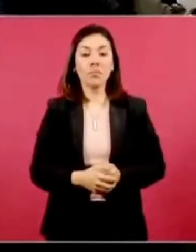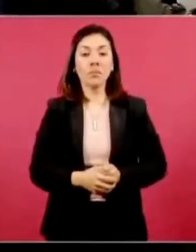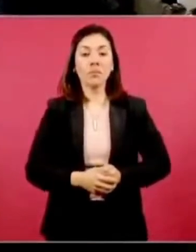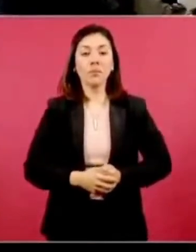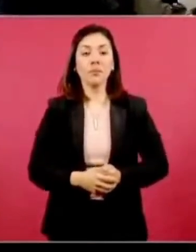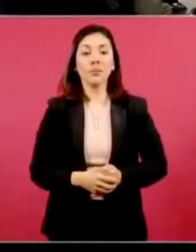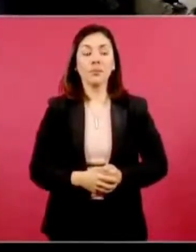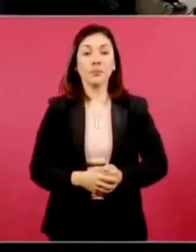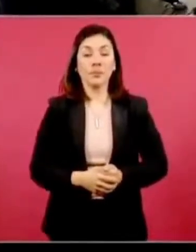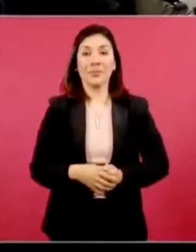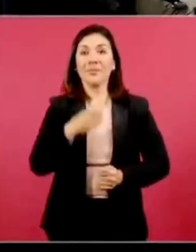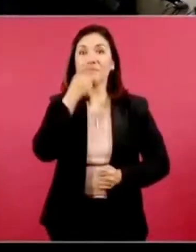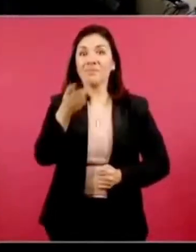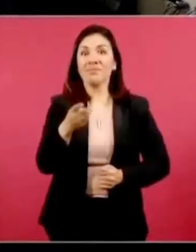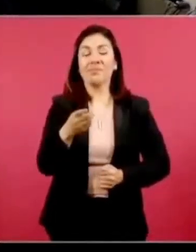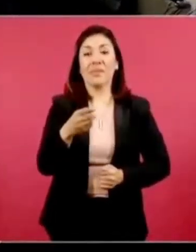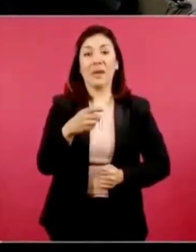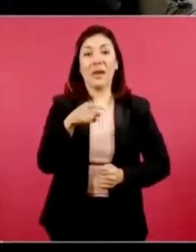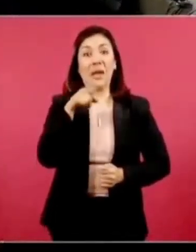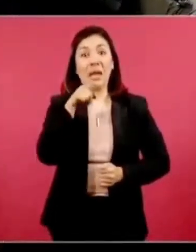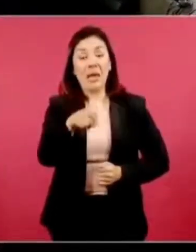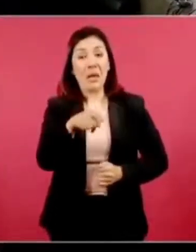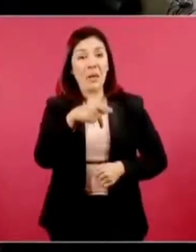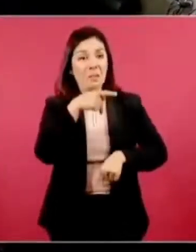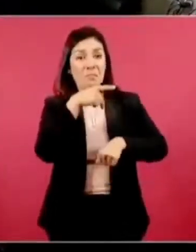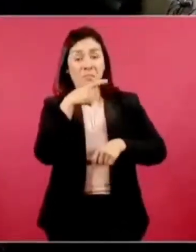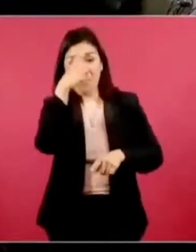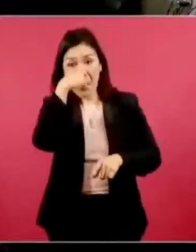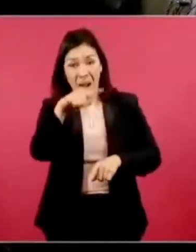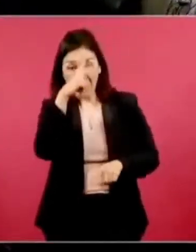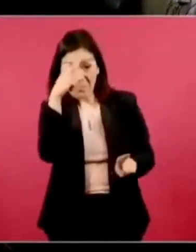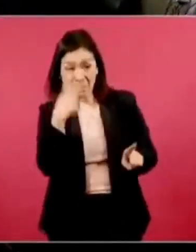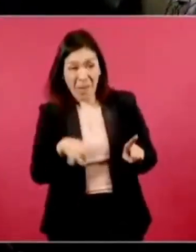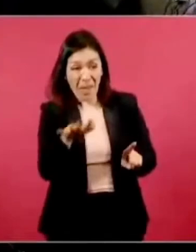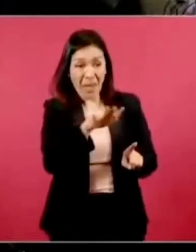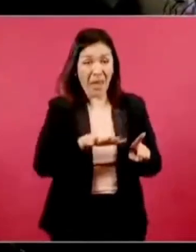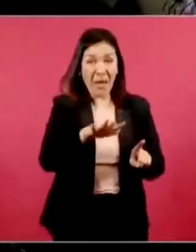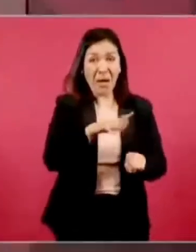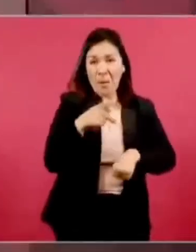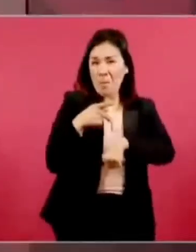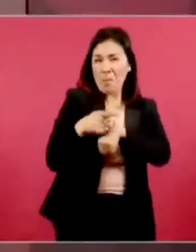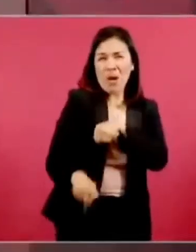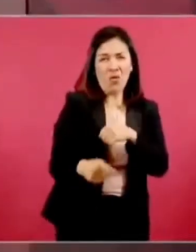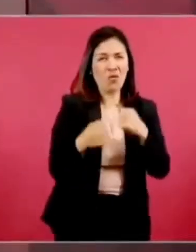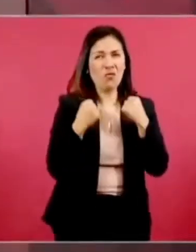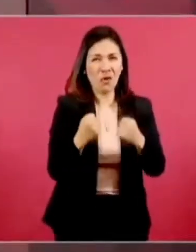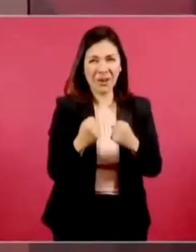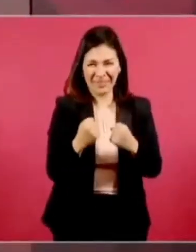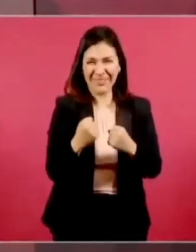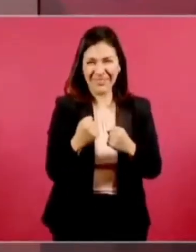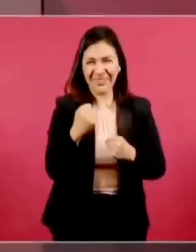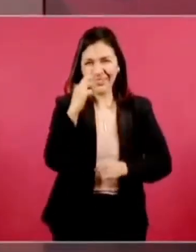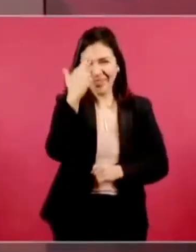Lo del peligro para México. Bueno, trajeron a dos